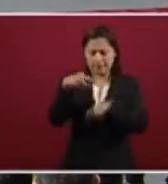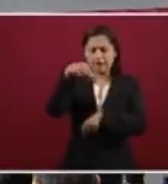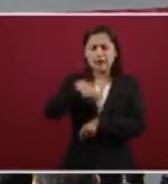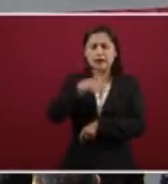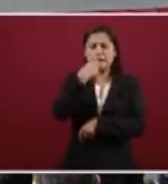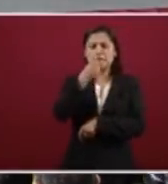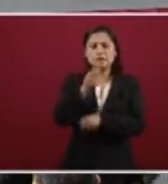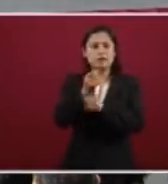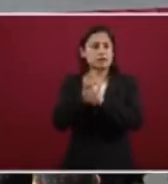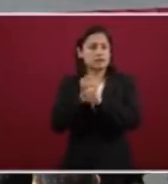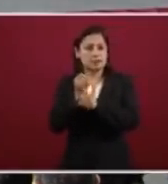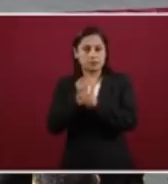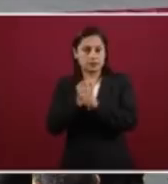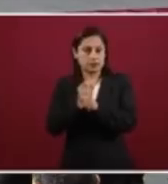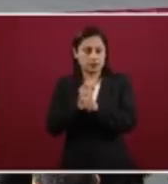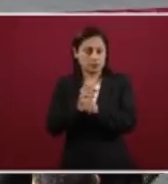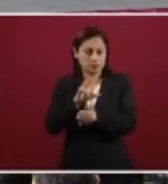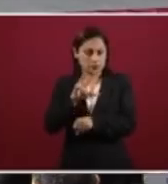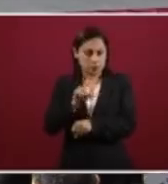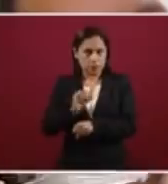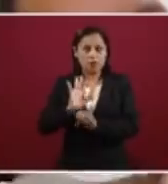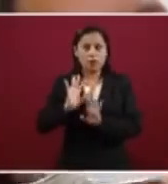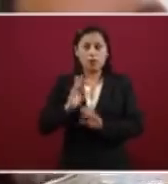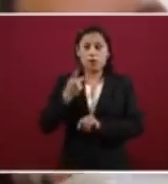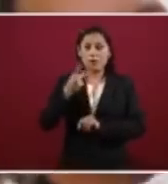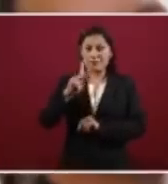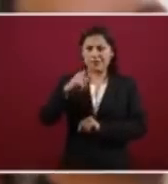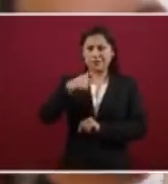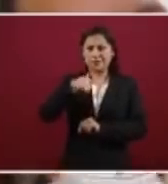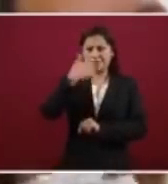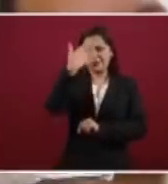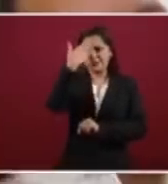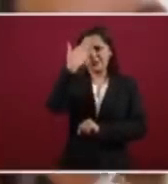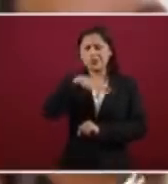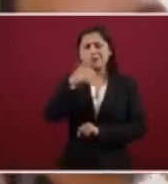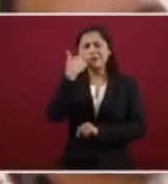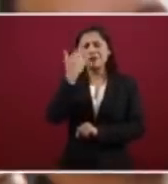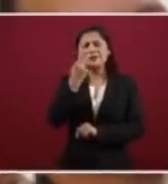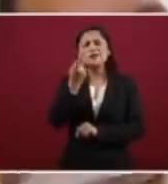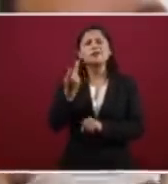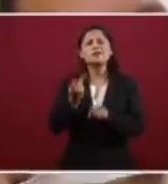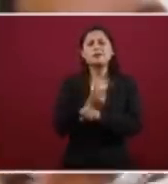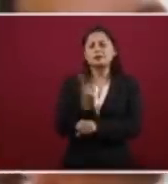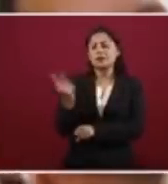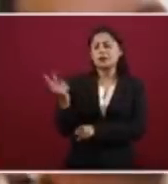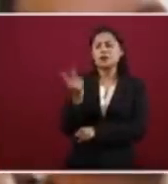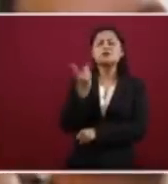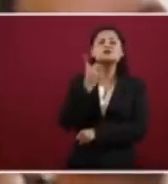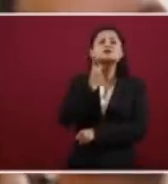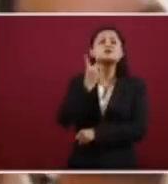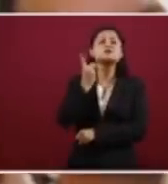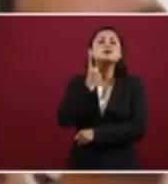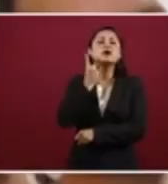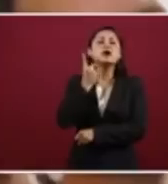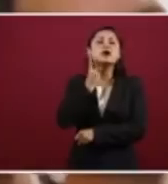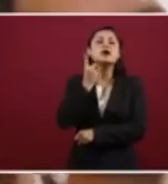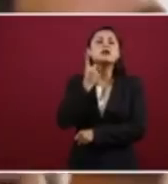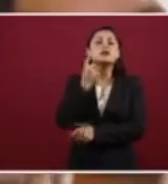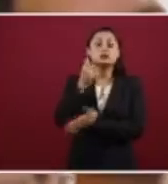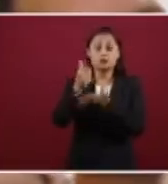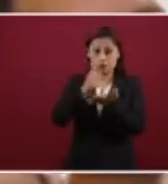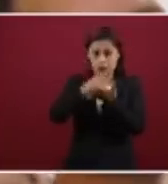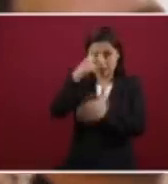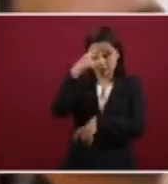si encontraron malos manejos de estos ex diputados de la Asamblea Legislativa. Quisiera